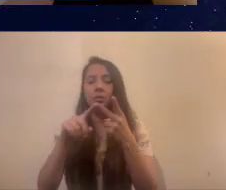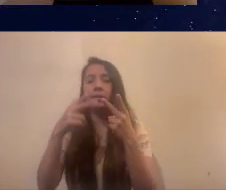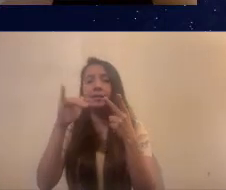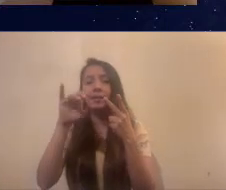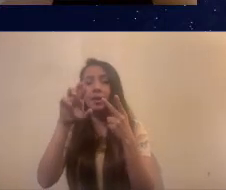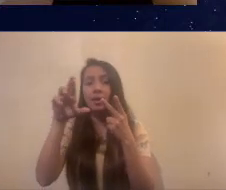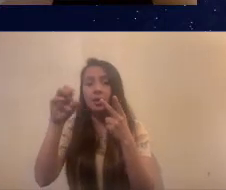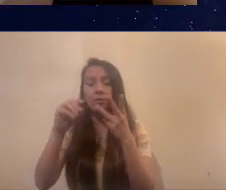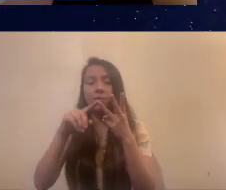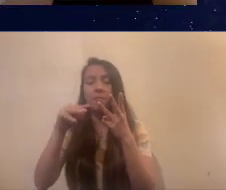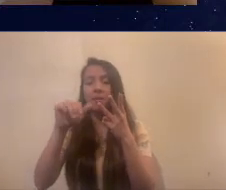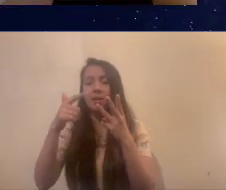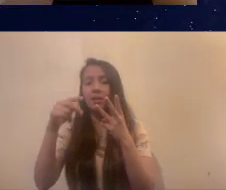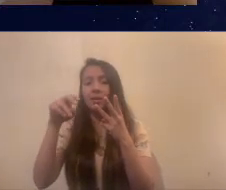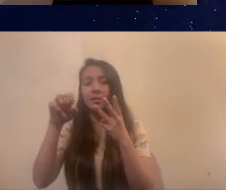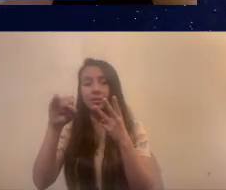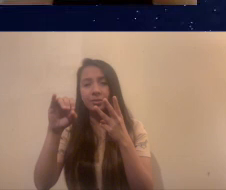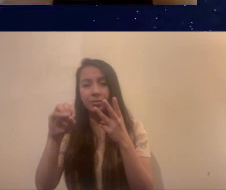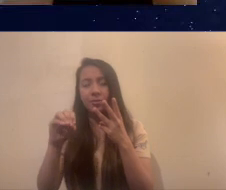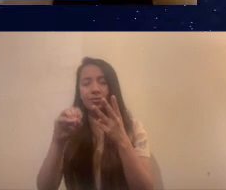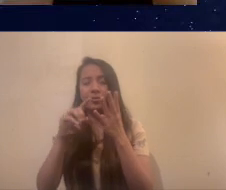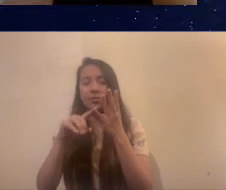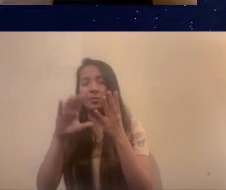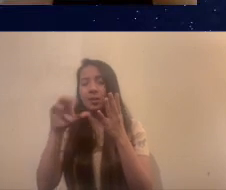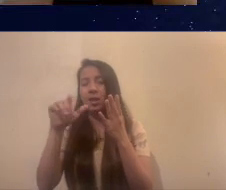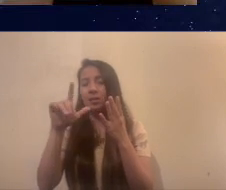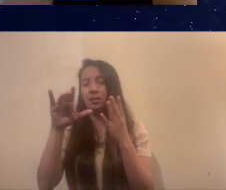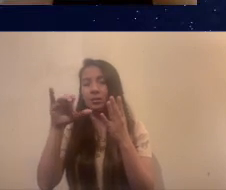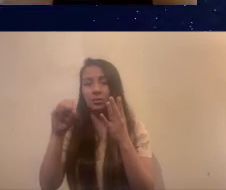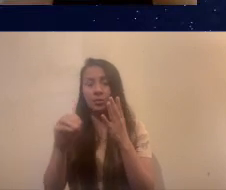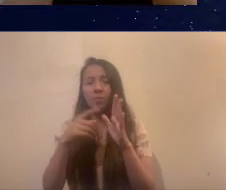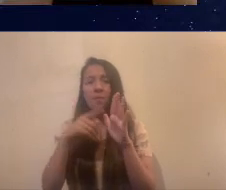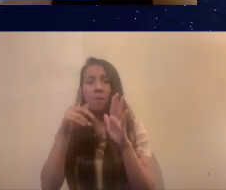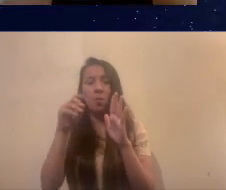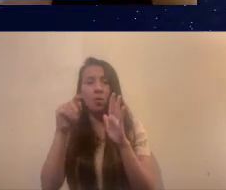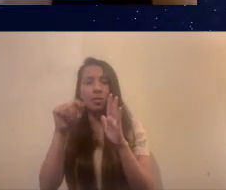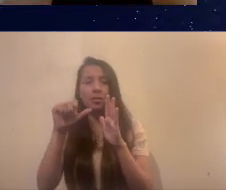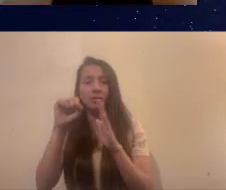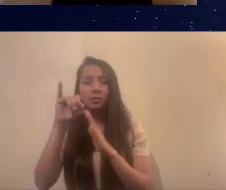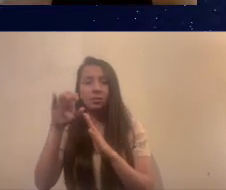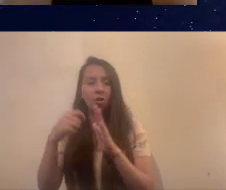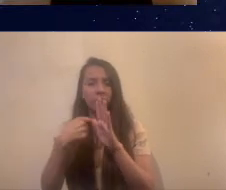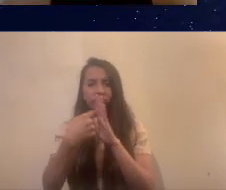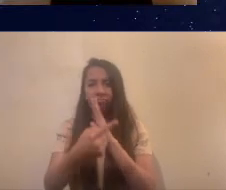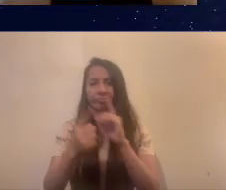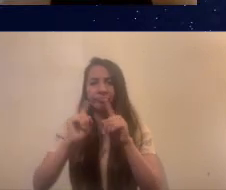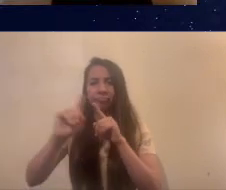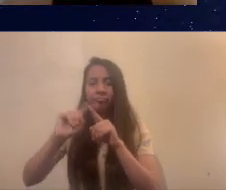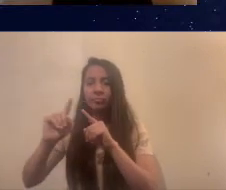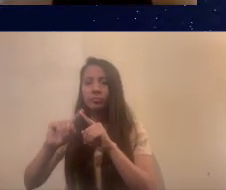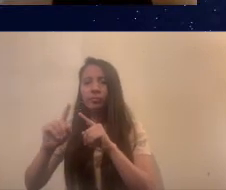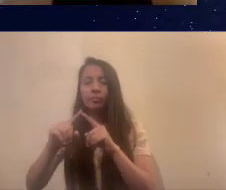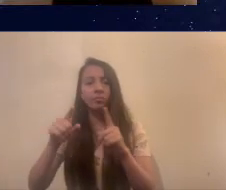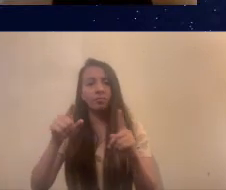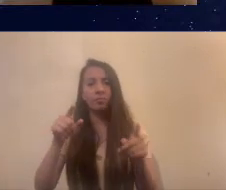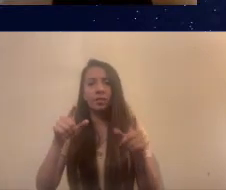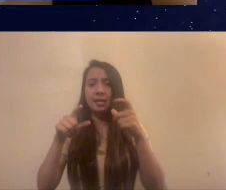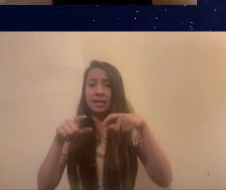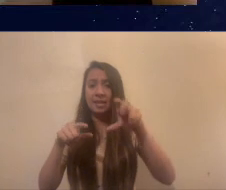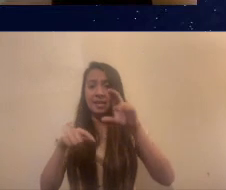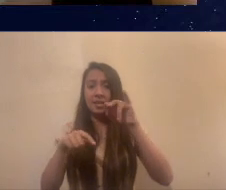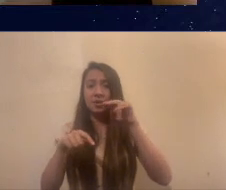calcio, hierro, magnesio, fósforo y potasio de la quinoa supera al maíz, arroz y bueno, casi al trigo